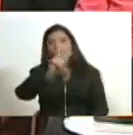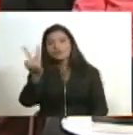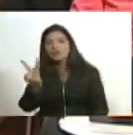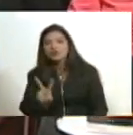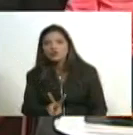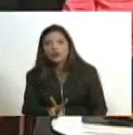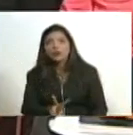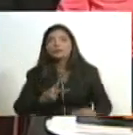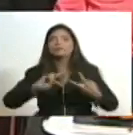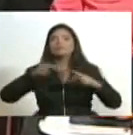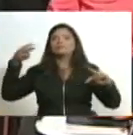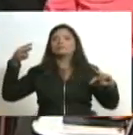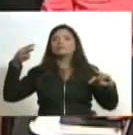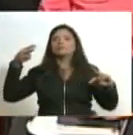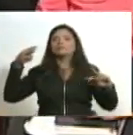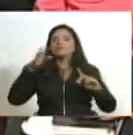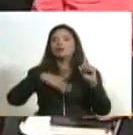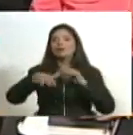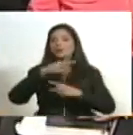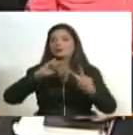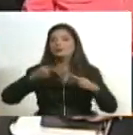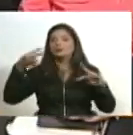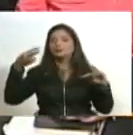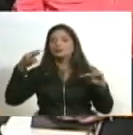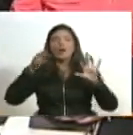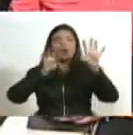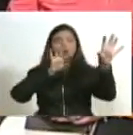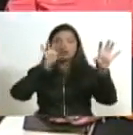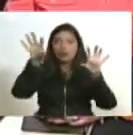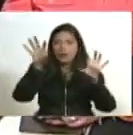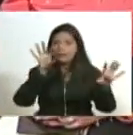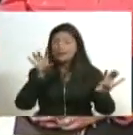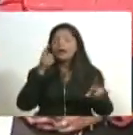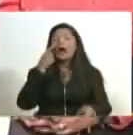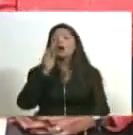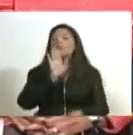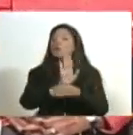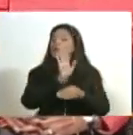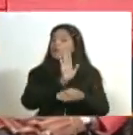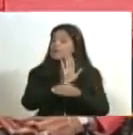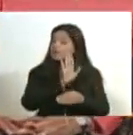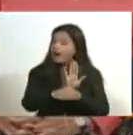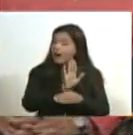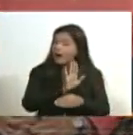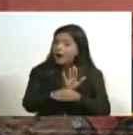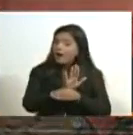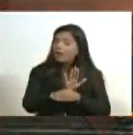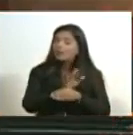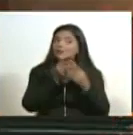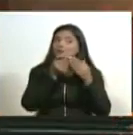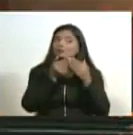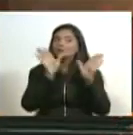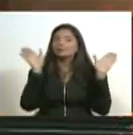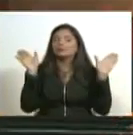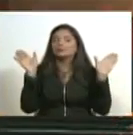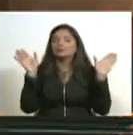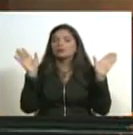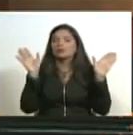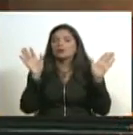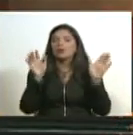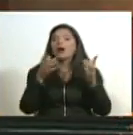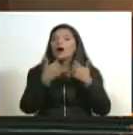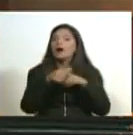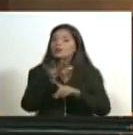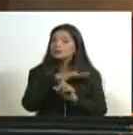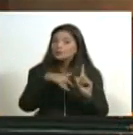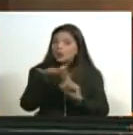está revirtiendo. En sus países, cuidado, le están abriendo la caja de Pandora a